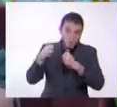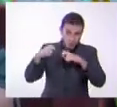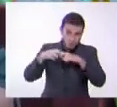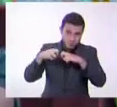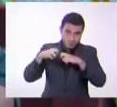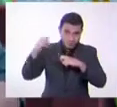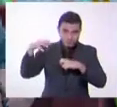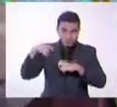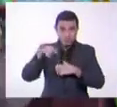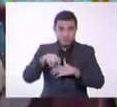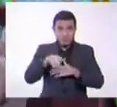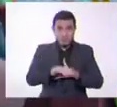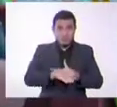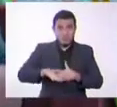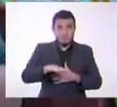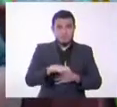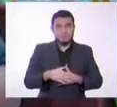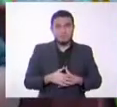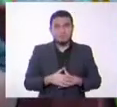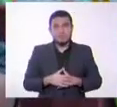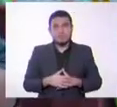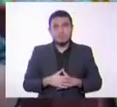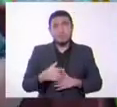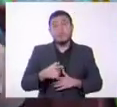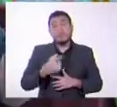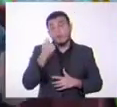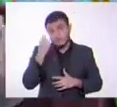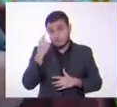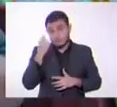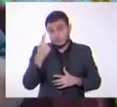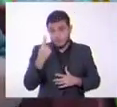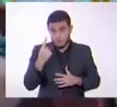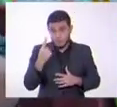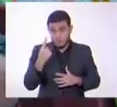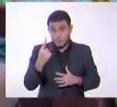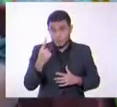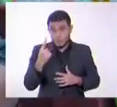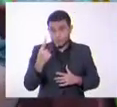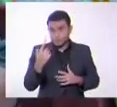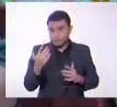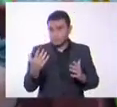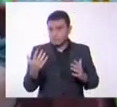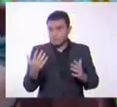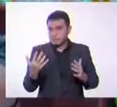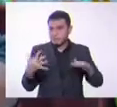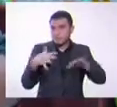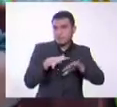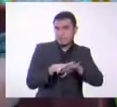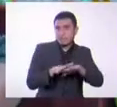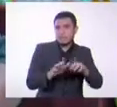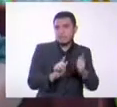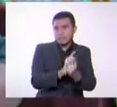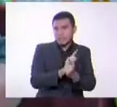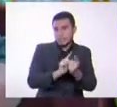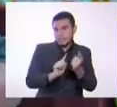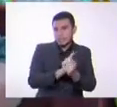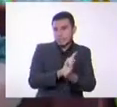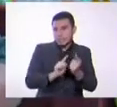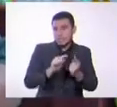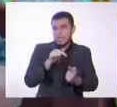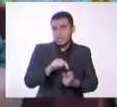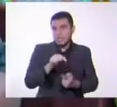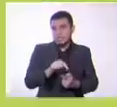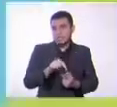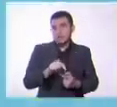zonas o regiones, además de entender la interacción de las especies en estos